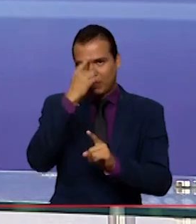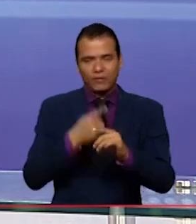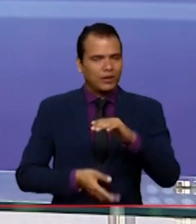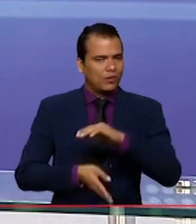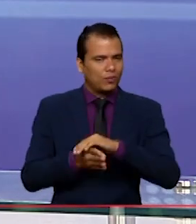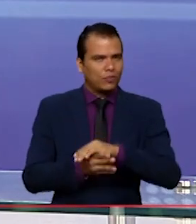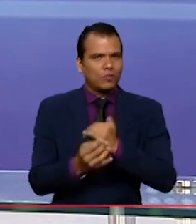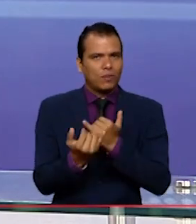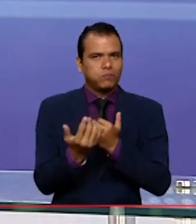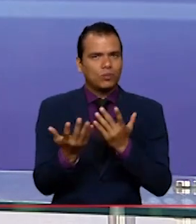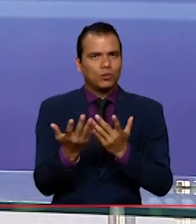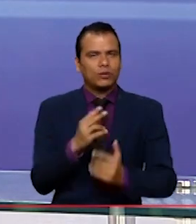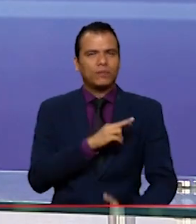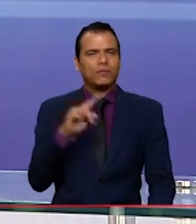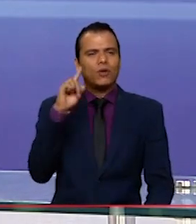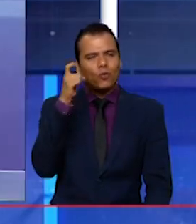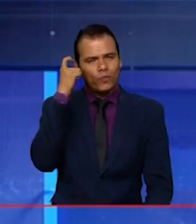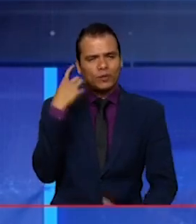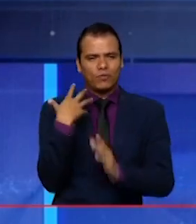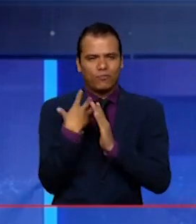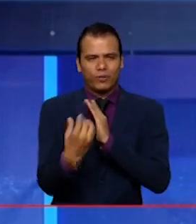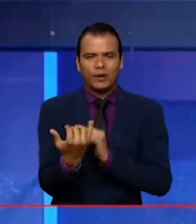la plazoleta de San Francisco.